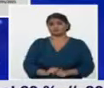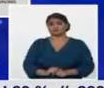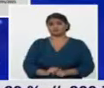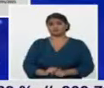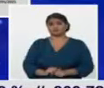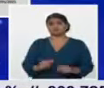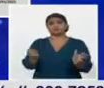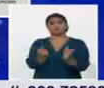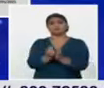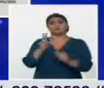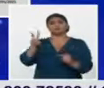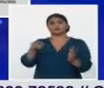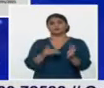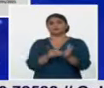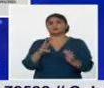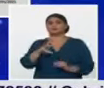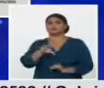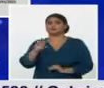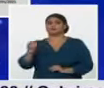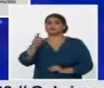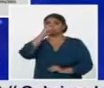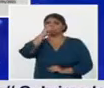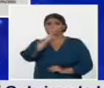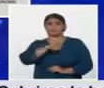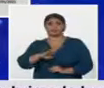2.300 pacientes en este grupo de edad,